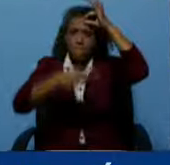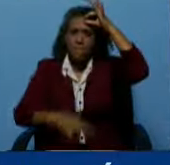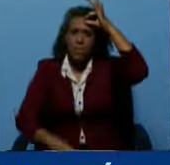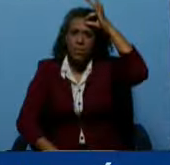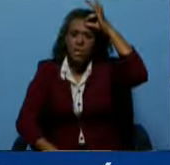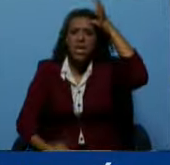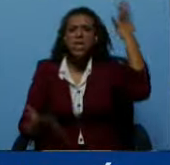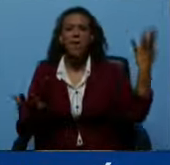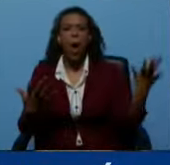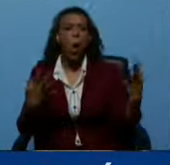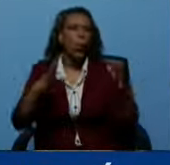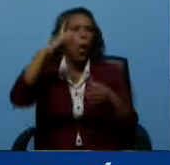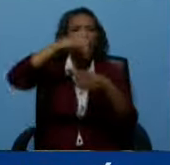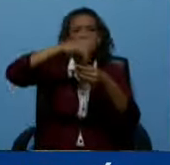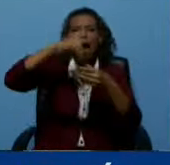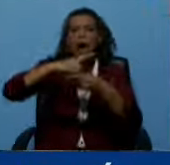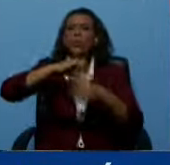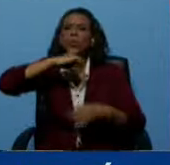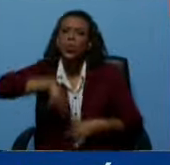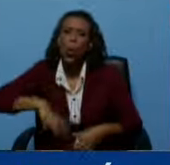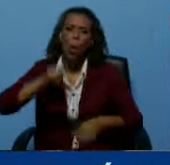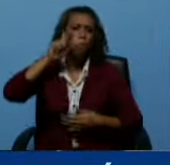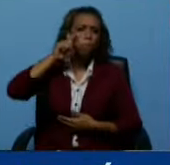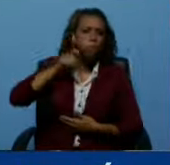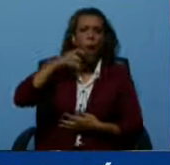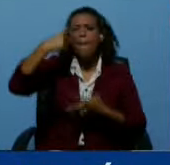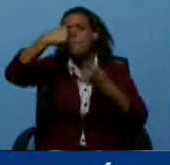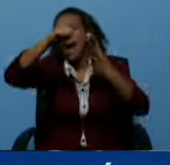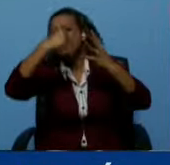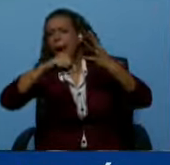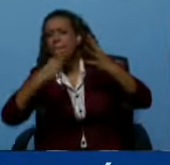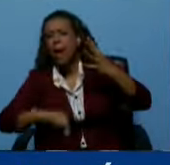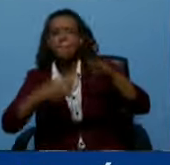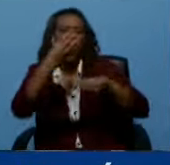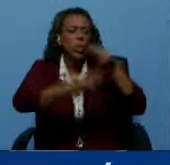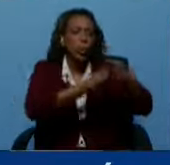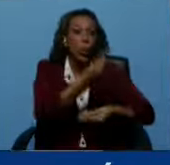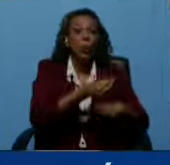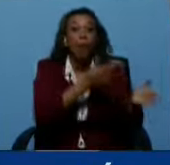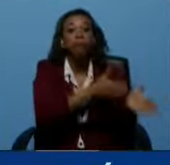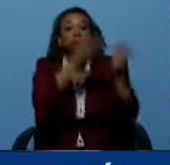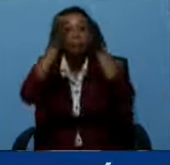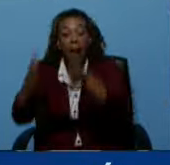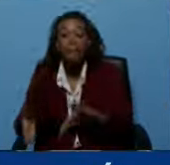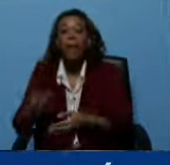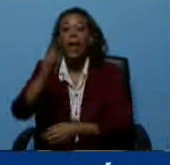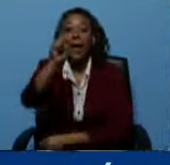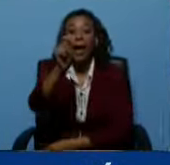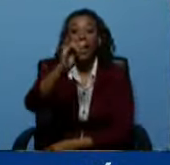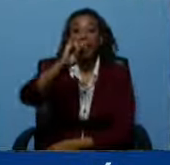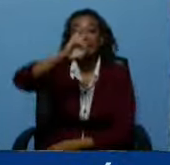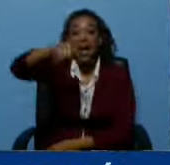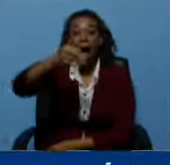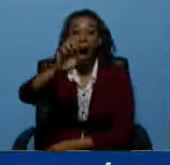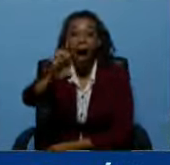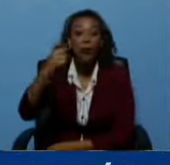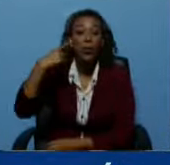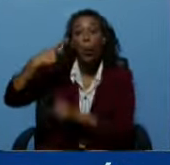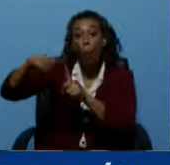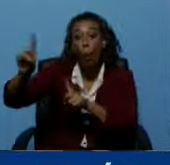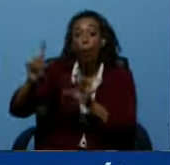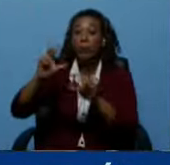todos los datos. Sí, de ahí, es muy importante. Exacto. Exactamente. De aquí lo trasladamos a triaje, donde se encuentran las